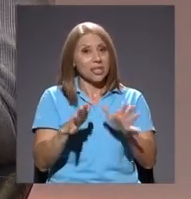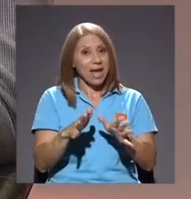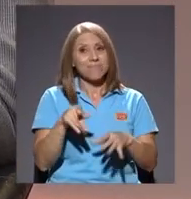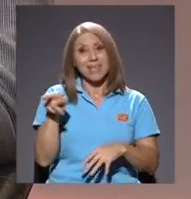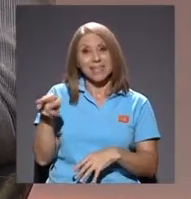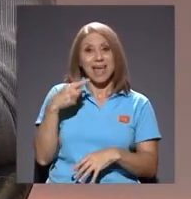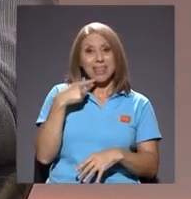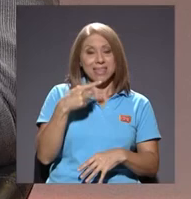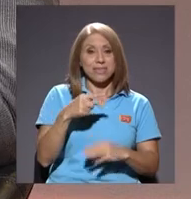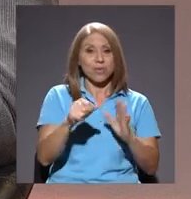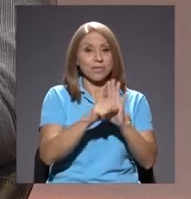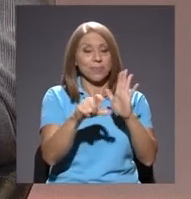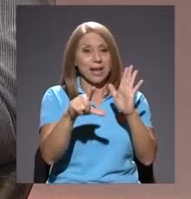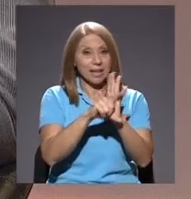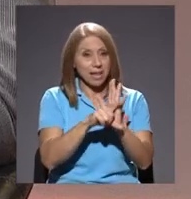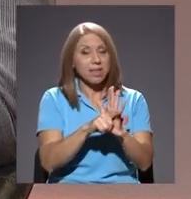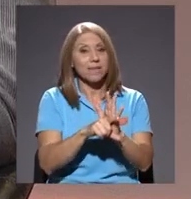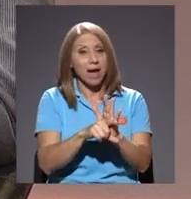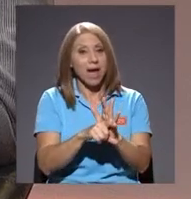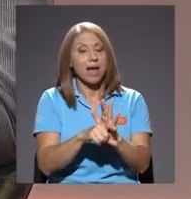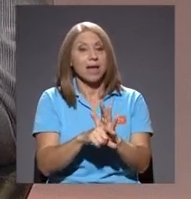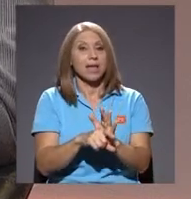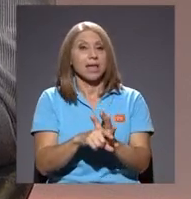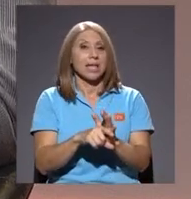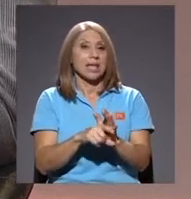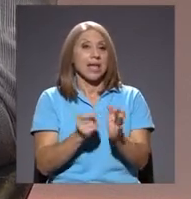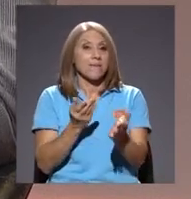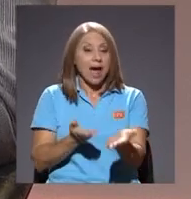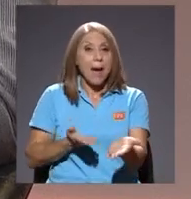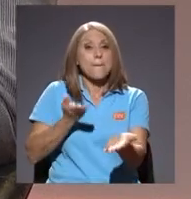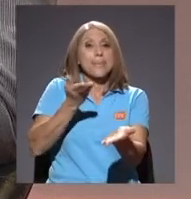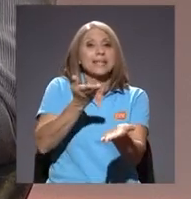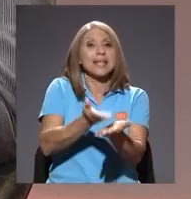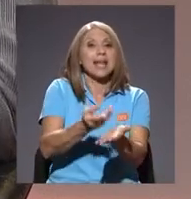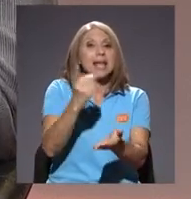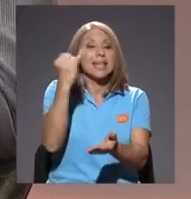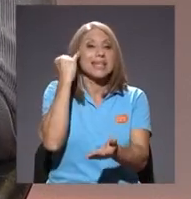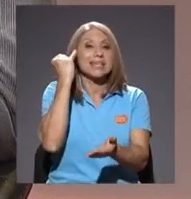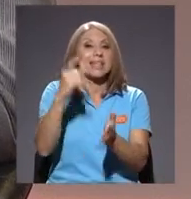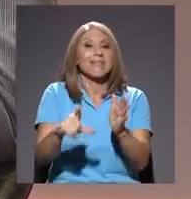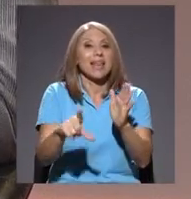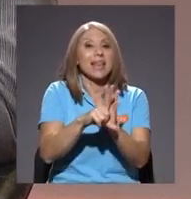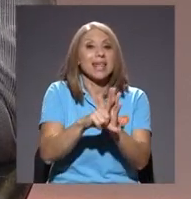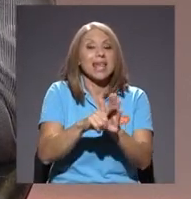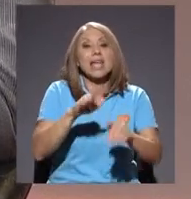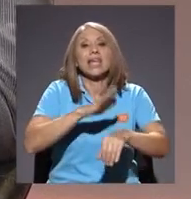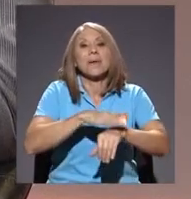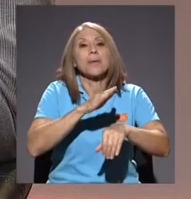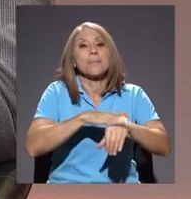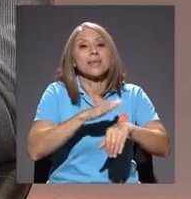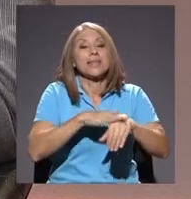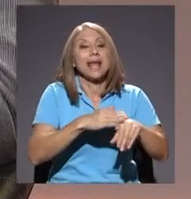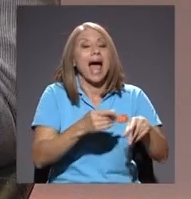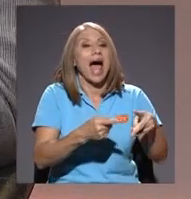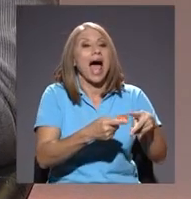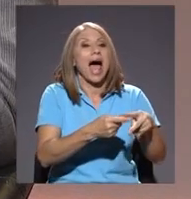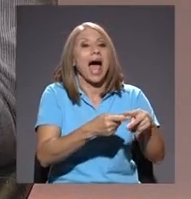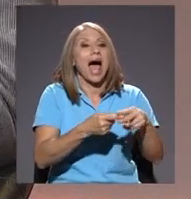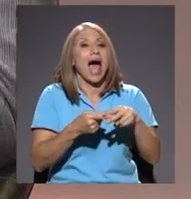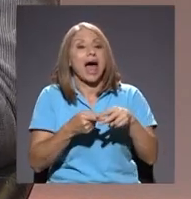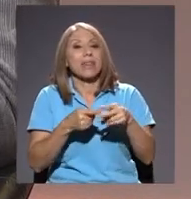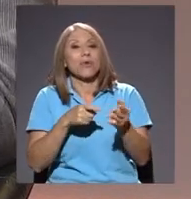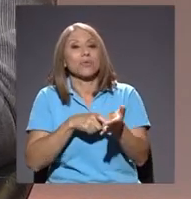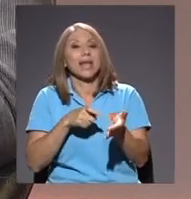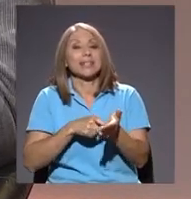que va a buscar va a presentar una iniciativa de ley que le permite endeudarse en el extranjero hasta por seis mil millones de dólares eso